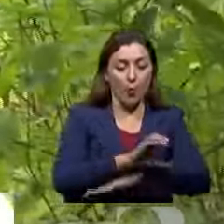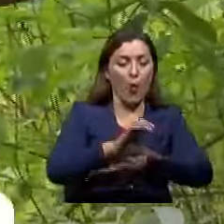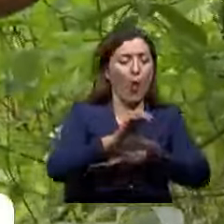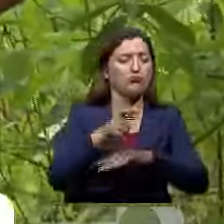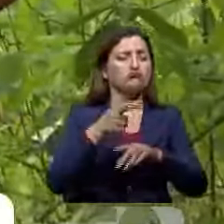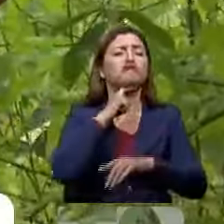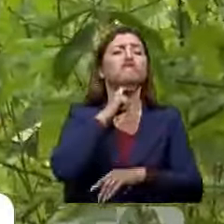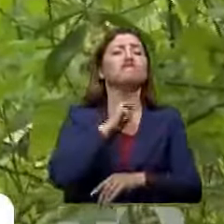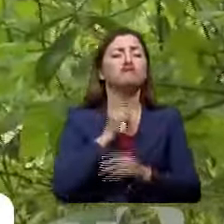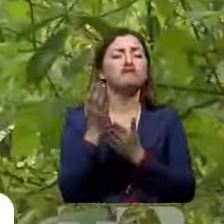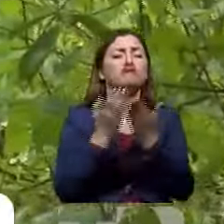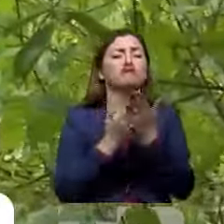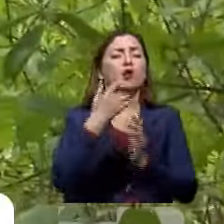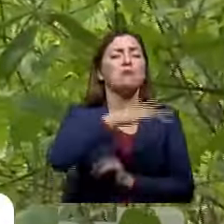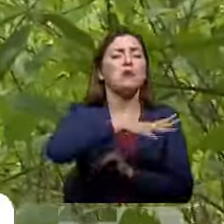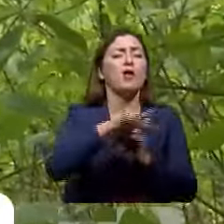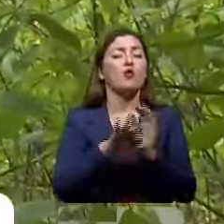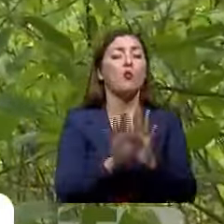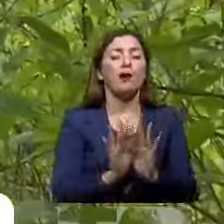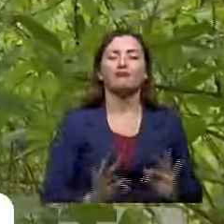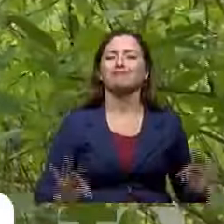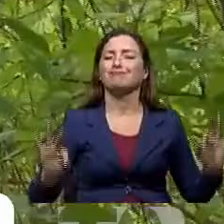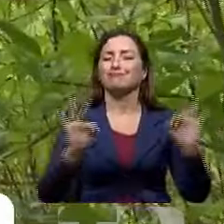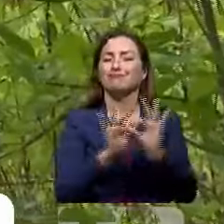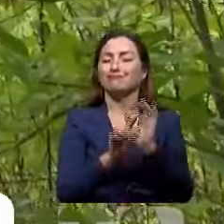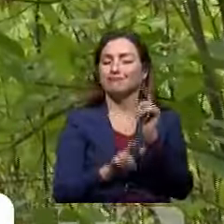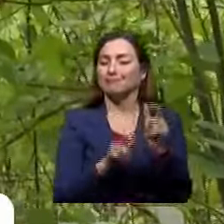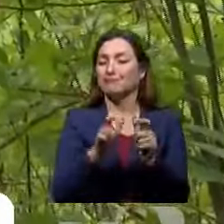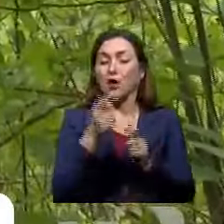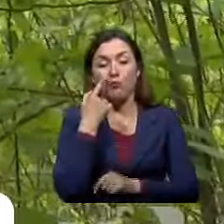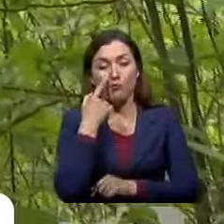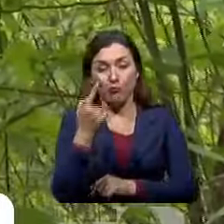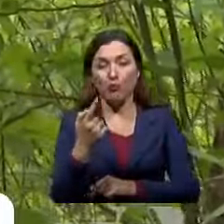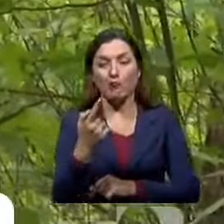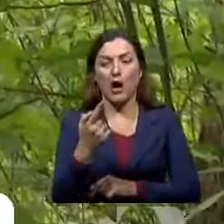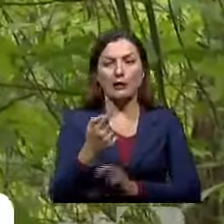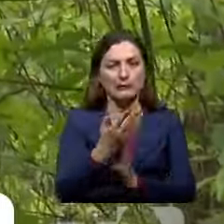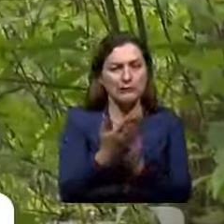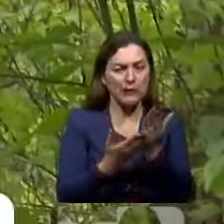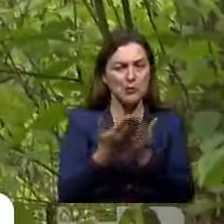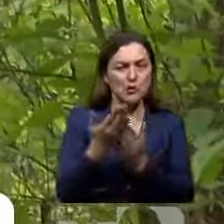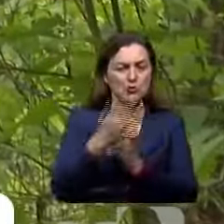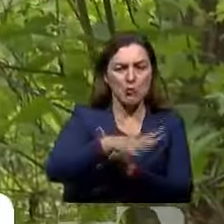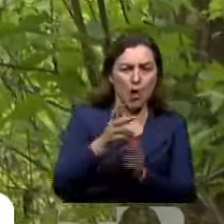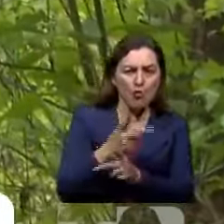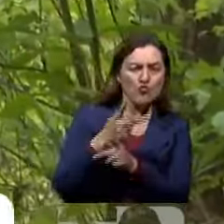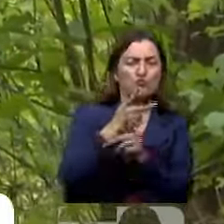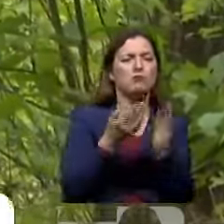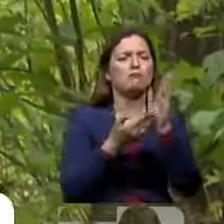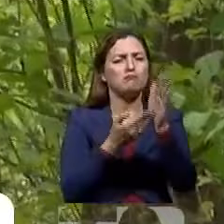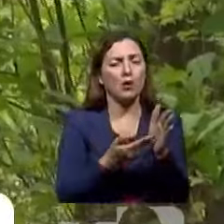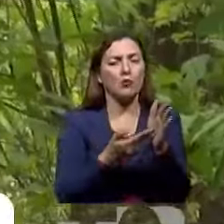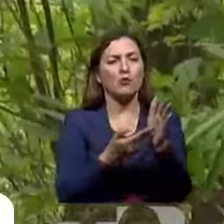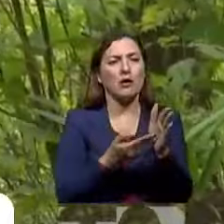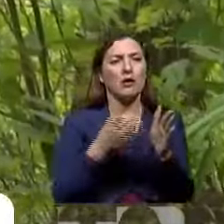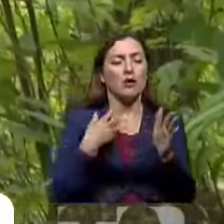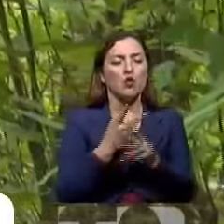muchos servicios ambientales importantes para la ciudadanía. Son servicios ecosistémicos, en realidad, como se llaman. Entre estas, pues, retienen